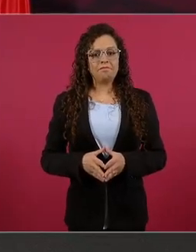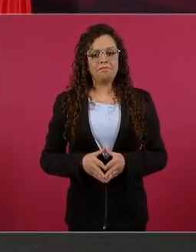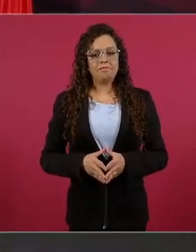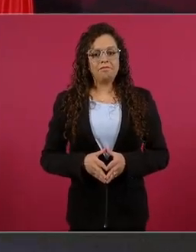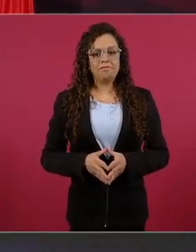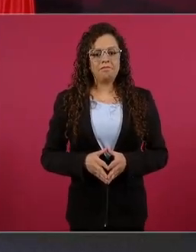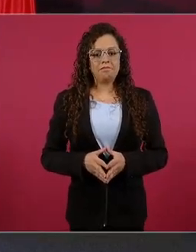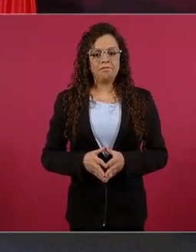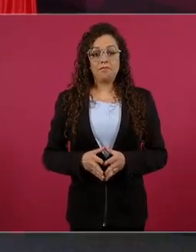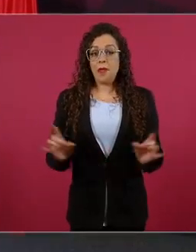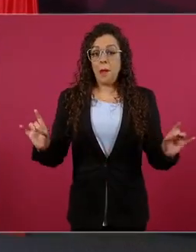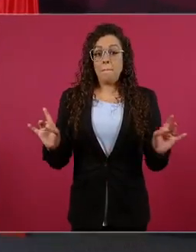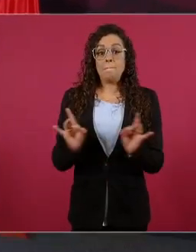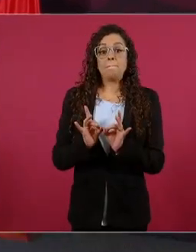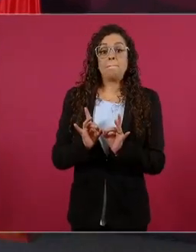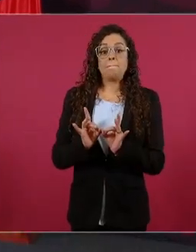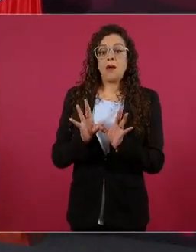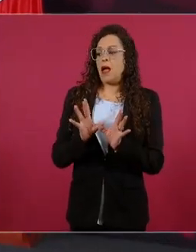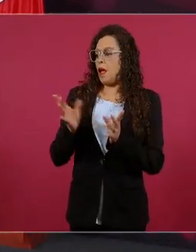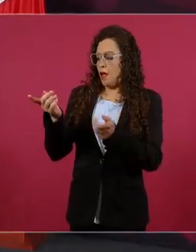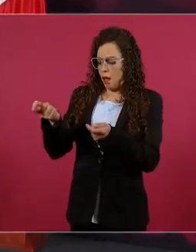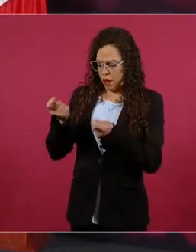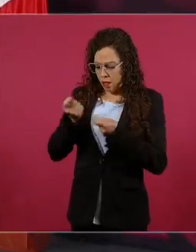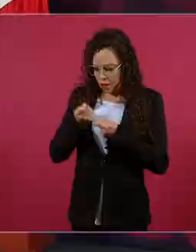de repente, ¿no?